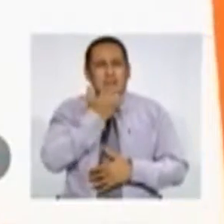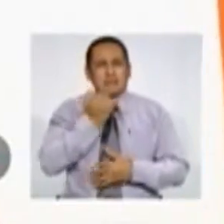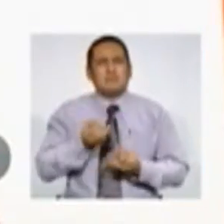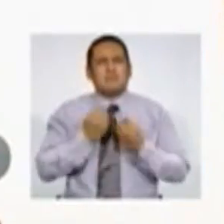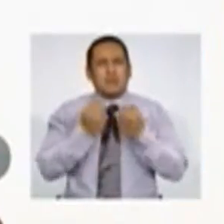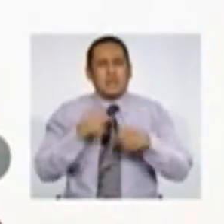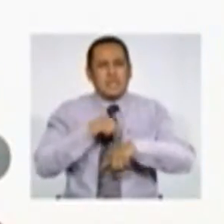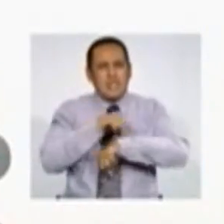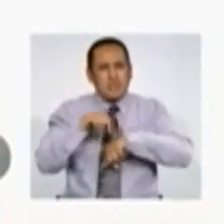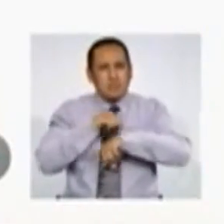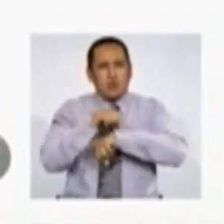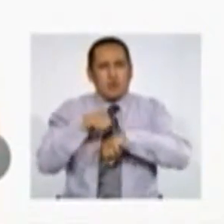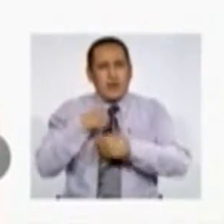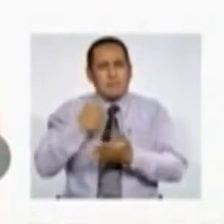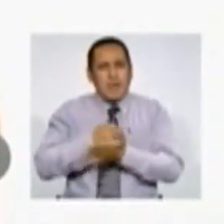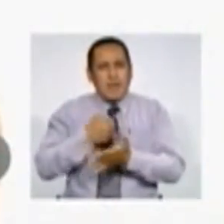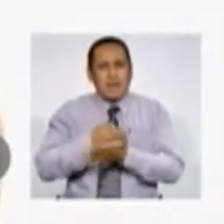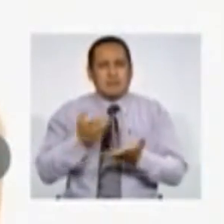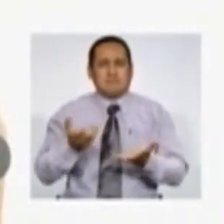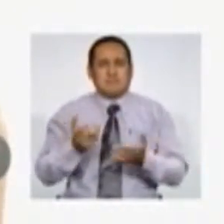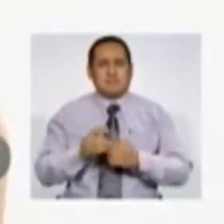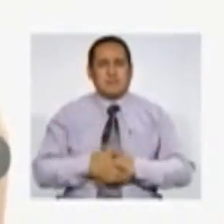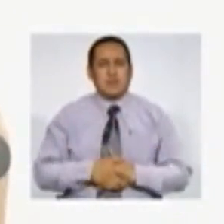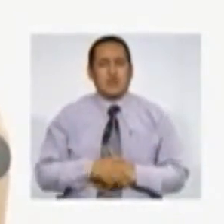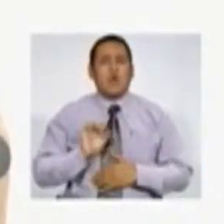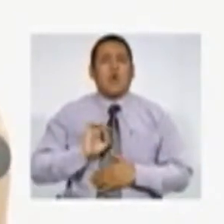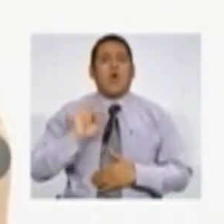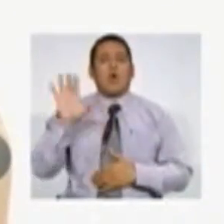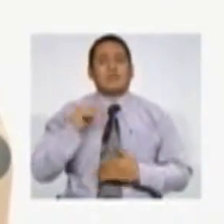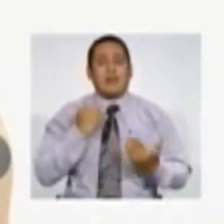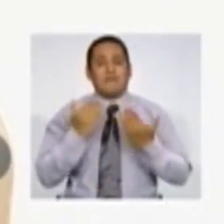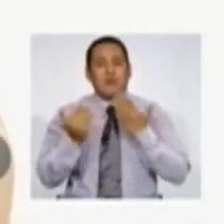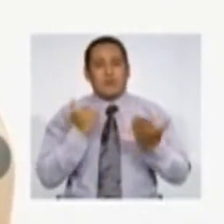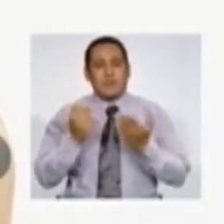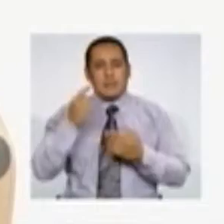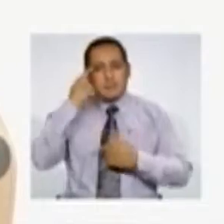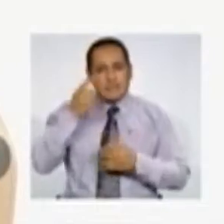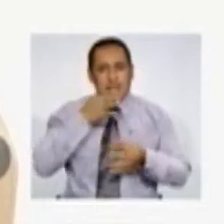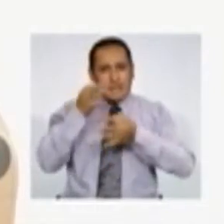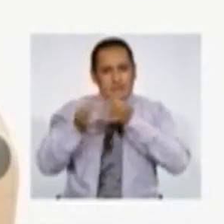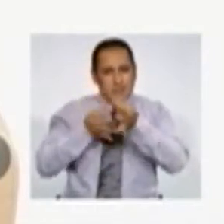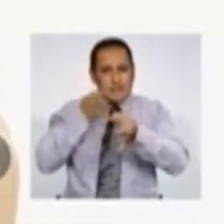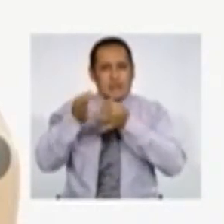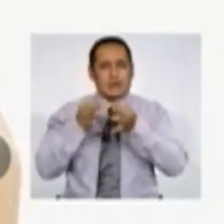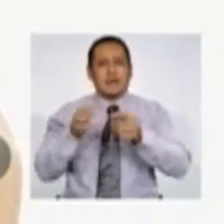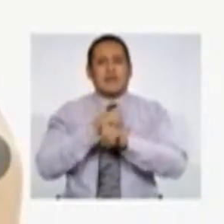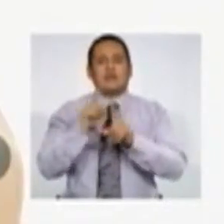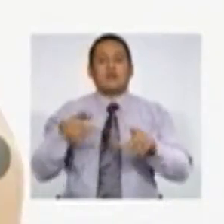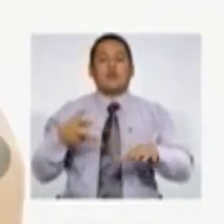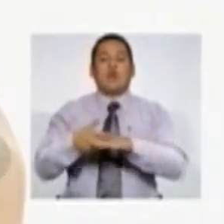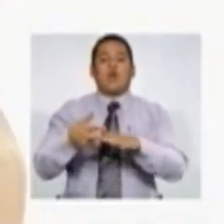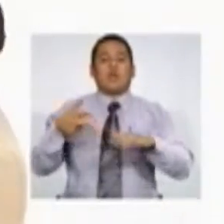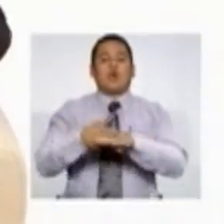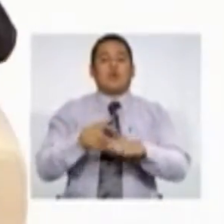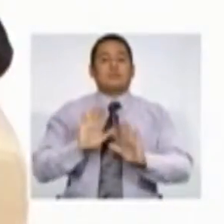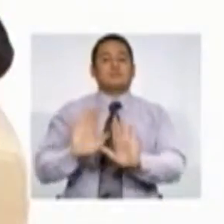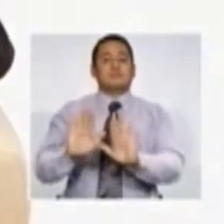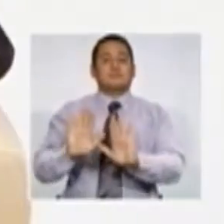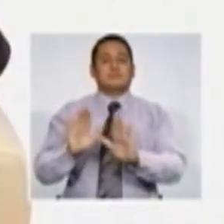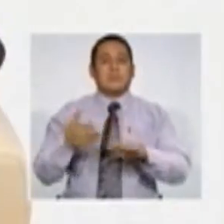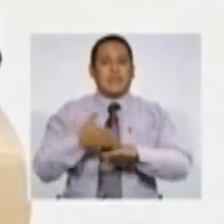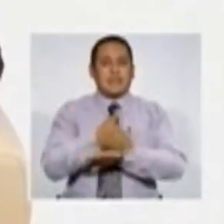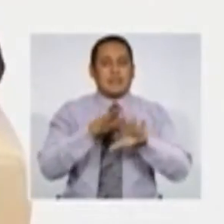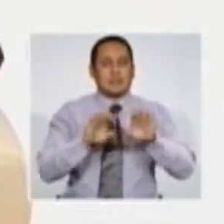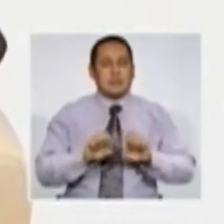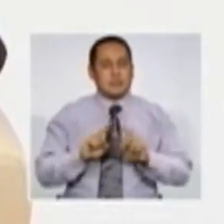pasando? ¿Qué está sucediendo? ¿Por qué te estás retrasando en los pagos? O sea, otro tipo de mecanismos persuasivos que no son el impedir el